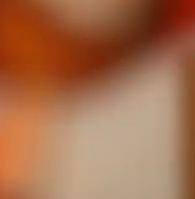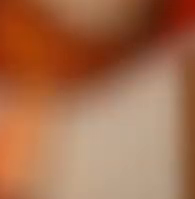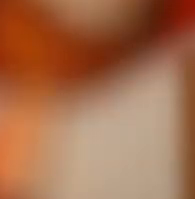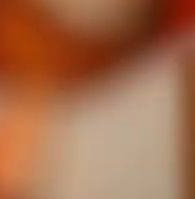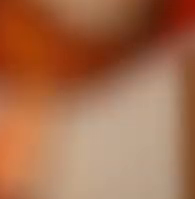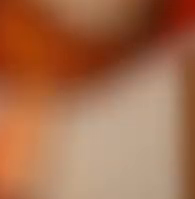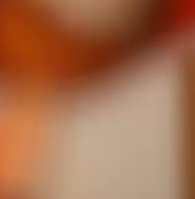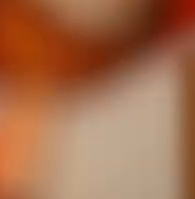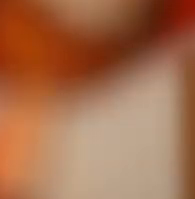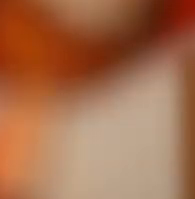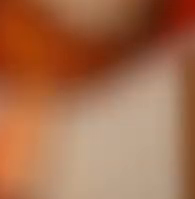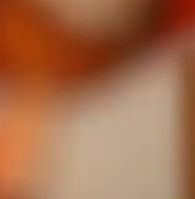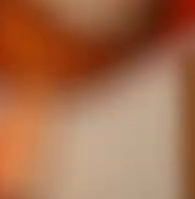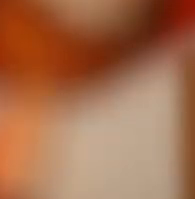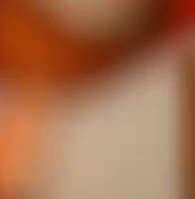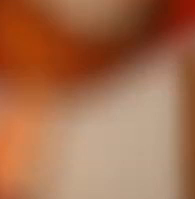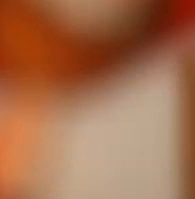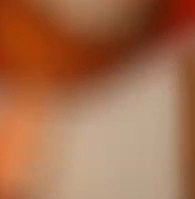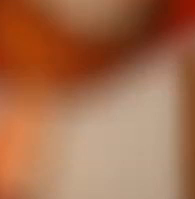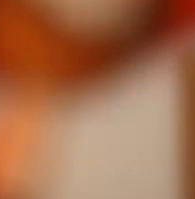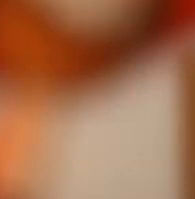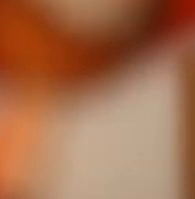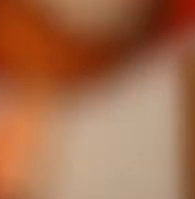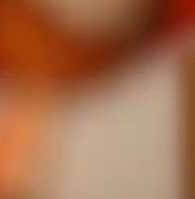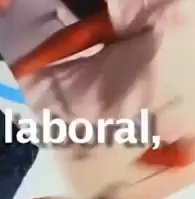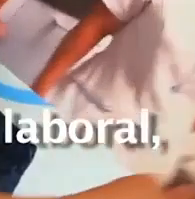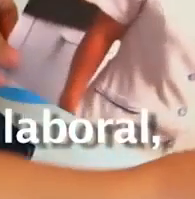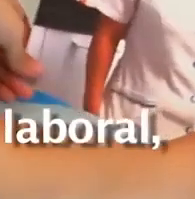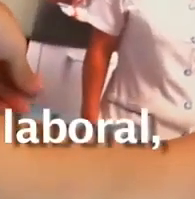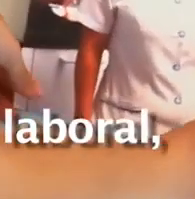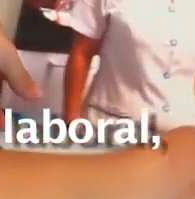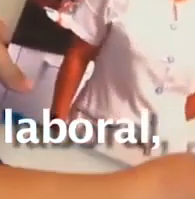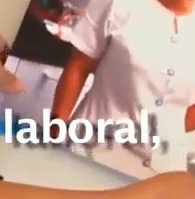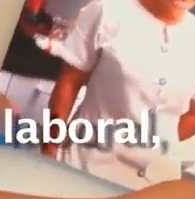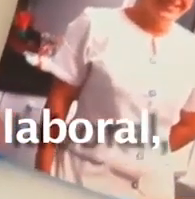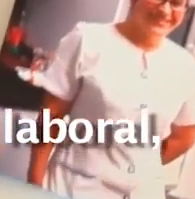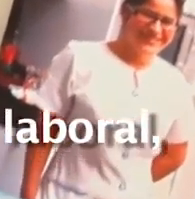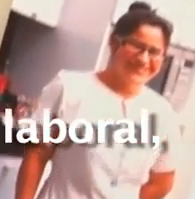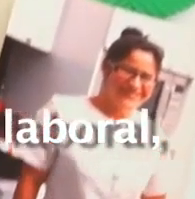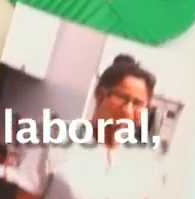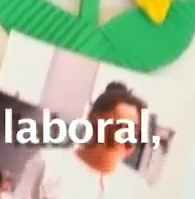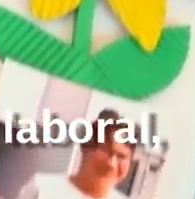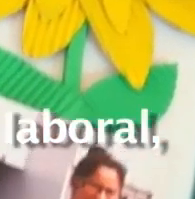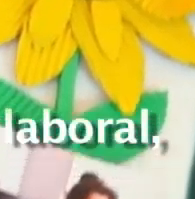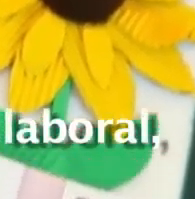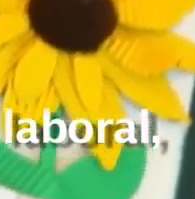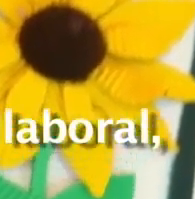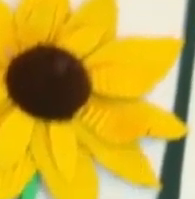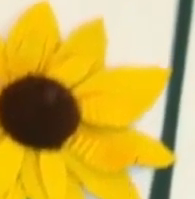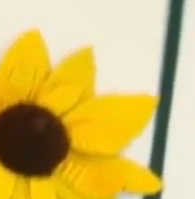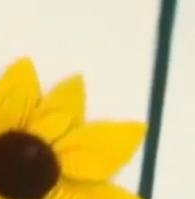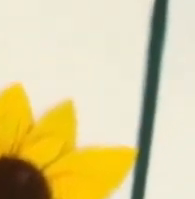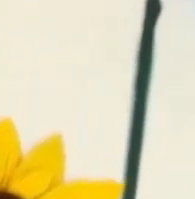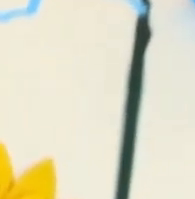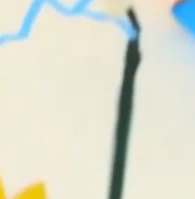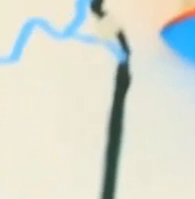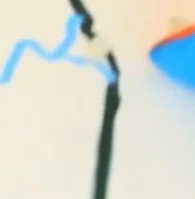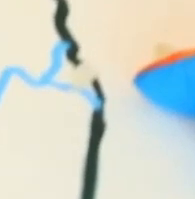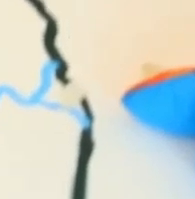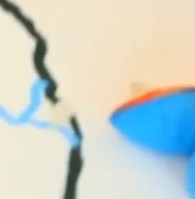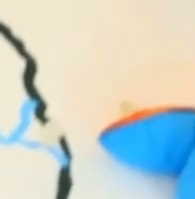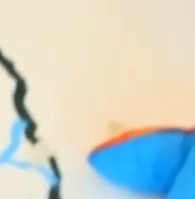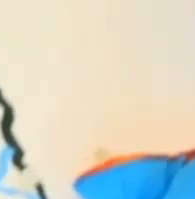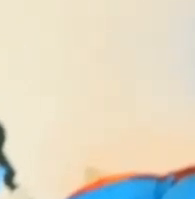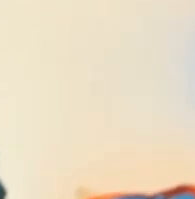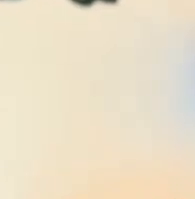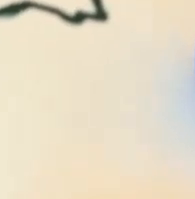Quiero que mi mamita por las noches me lea un cuento. El trabajo decente significa estabilidad laboral, prestaciones